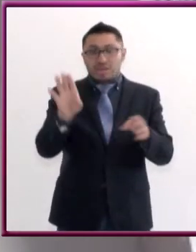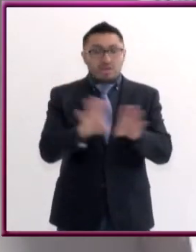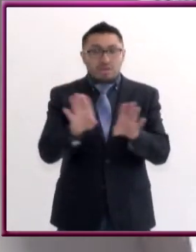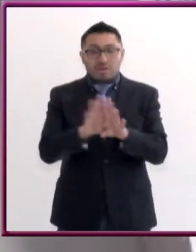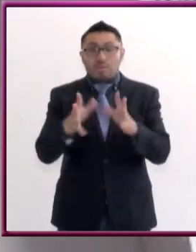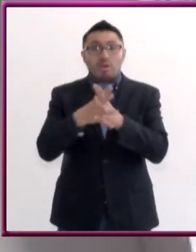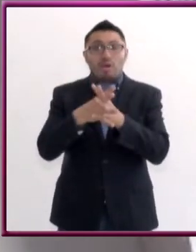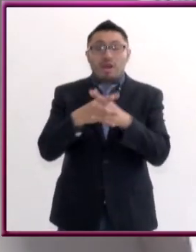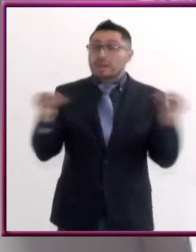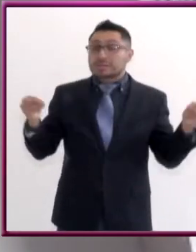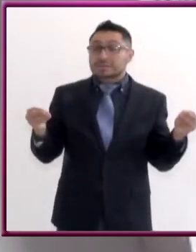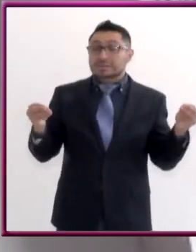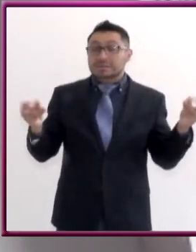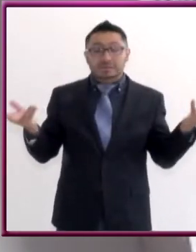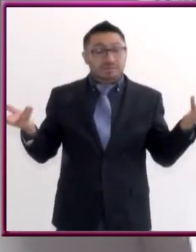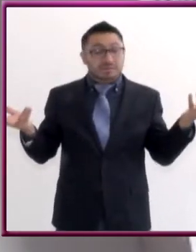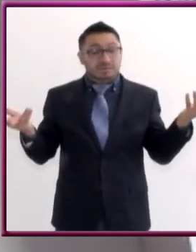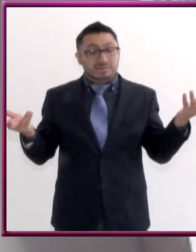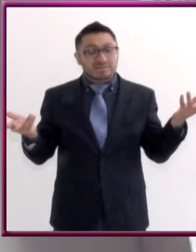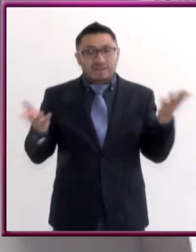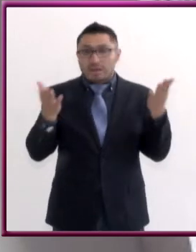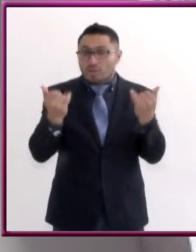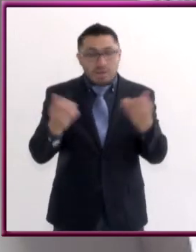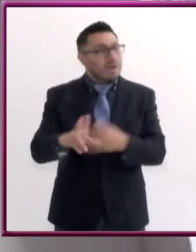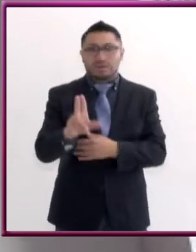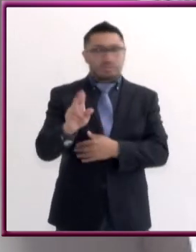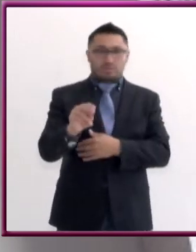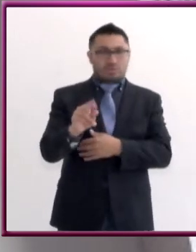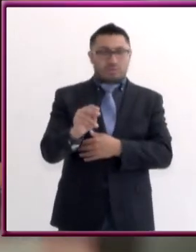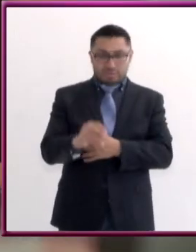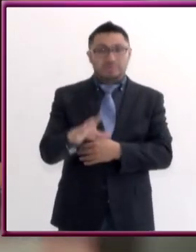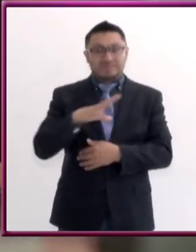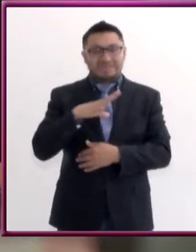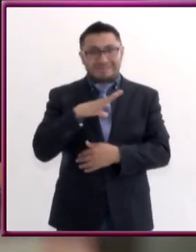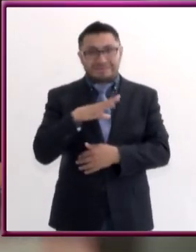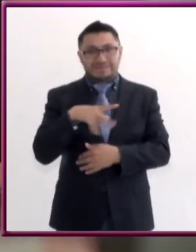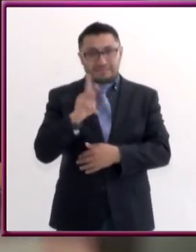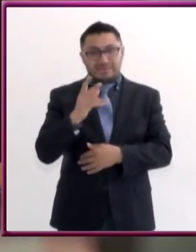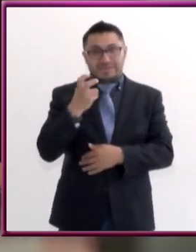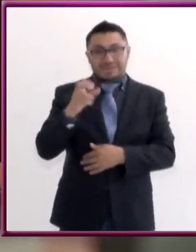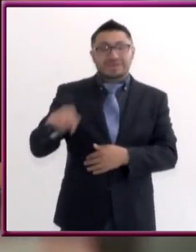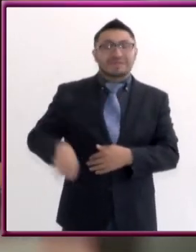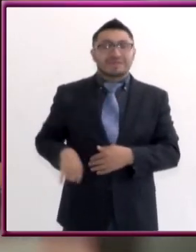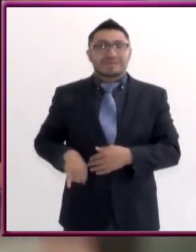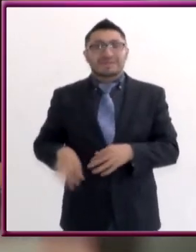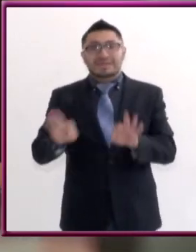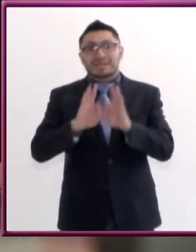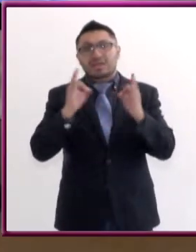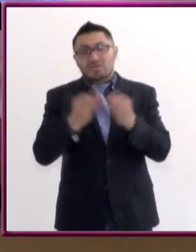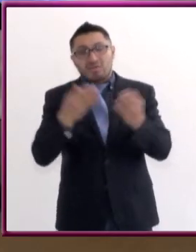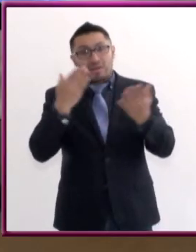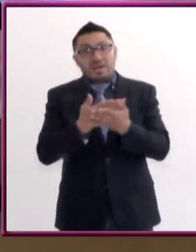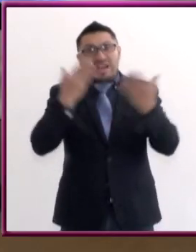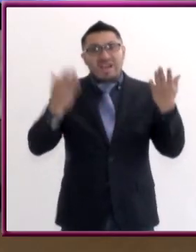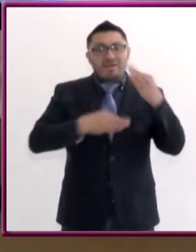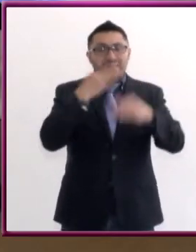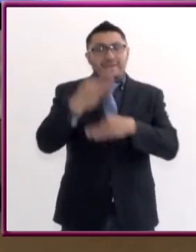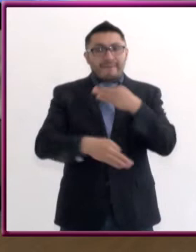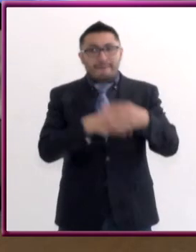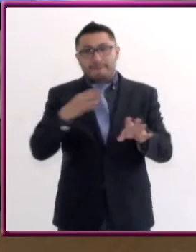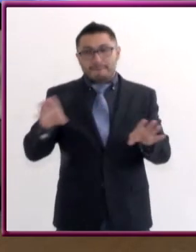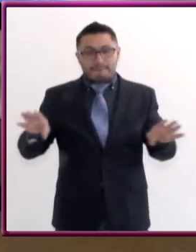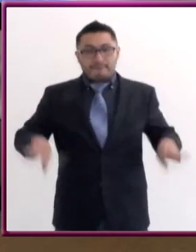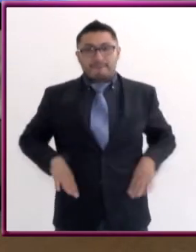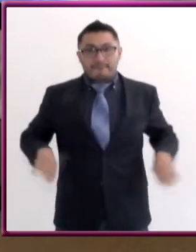no es que se hayan diluido en el sentido de que ya no estén, ¿no? Es interesante cómo precisamente